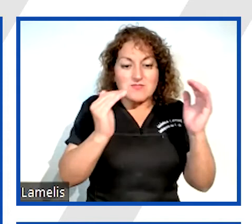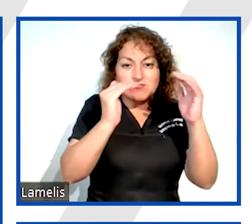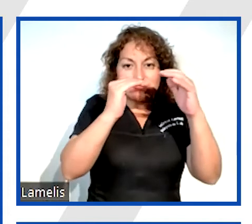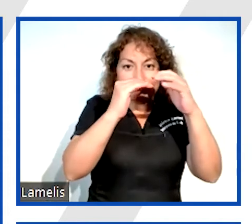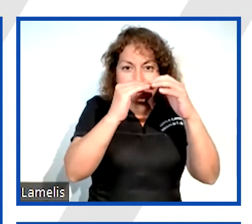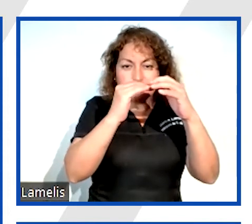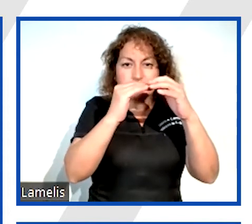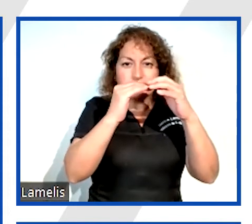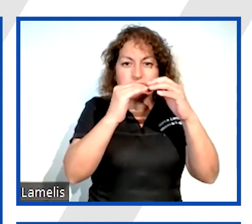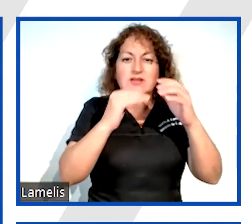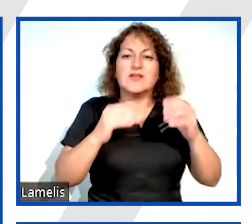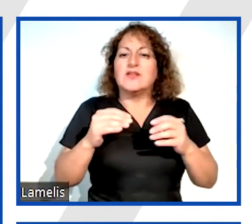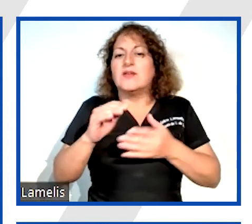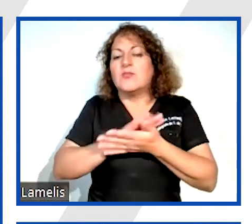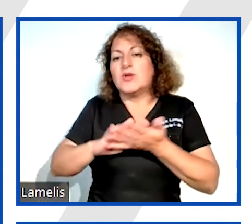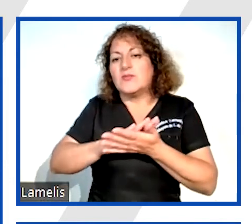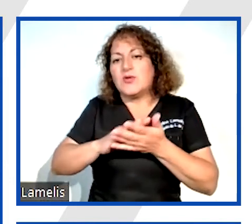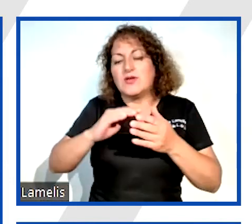toda la placa continental